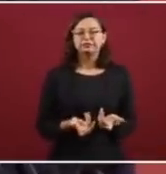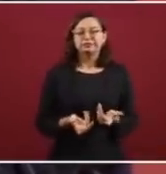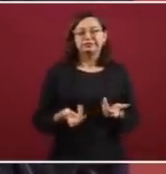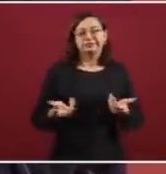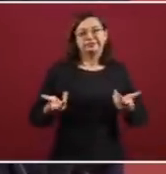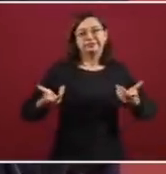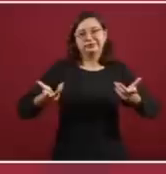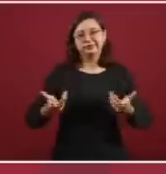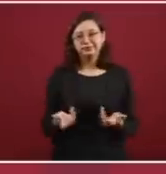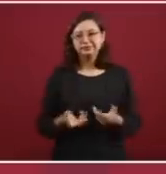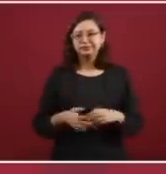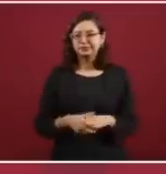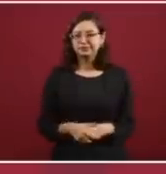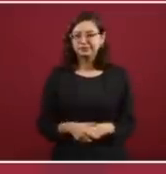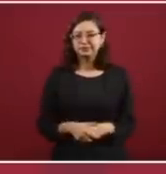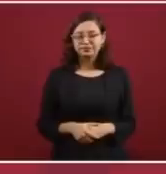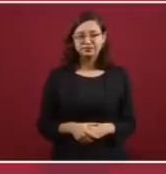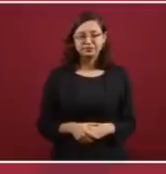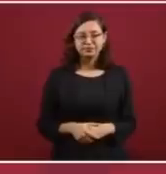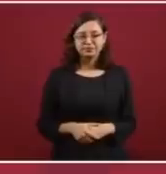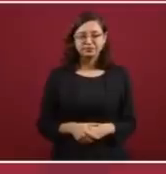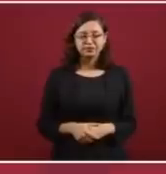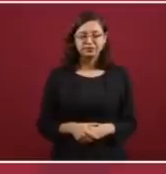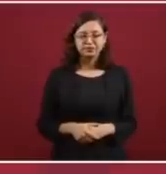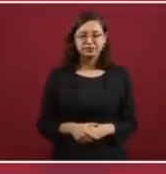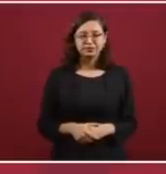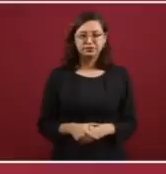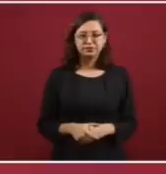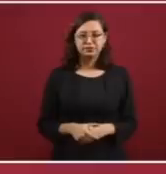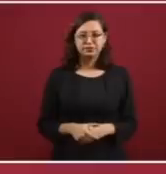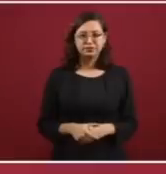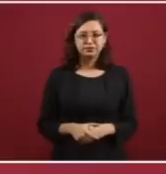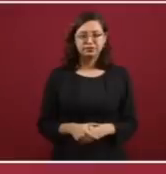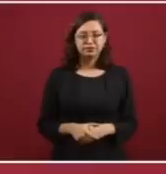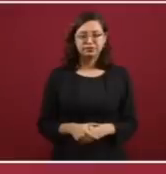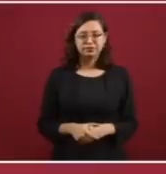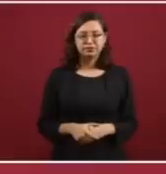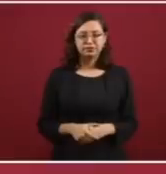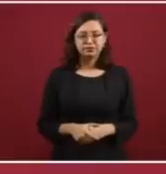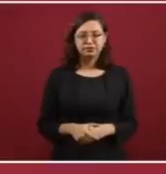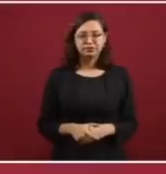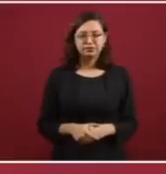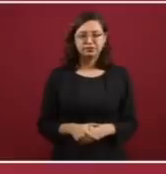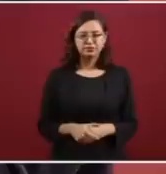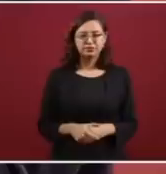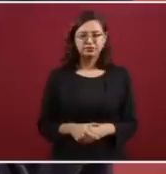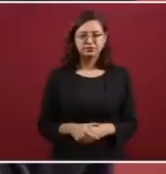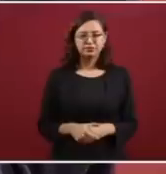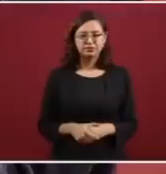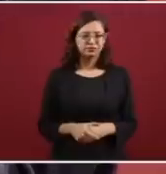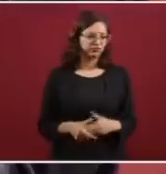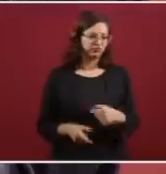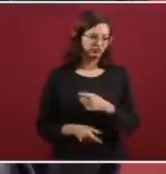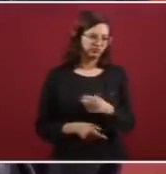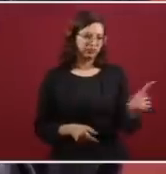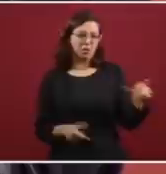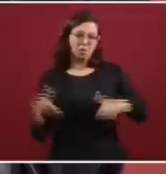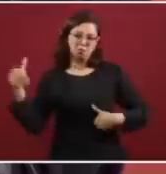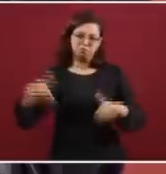pues es natural que no estén